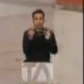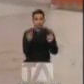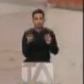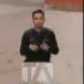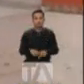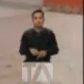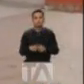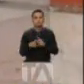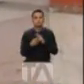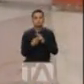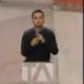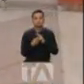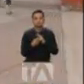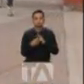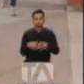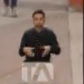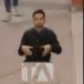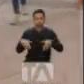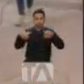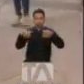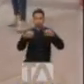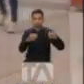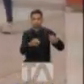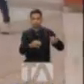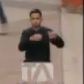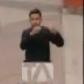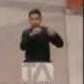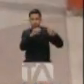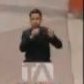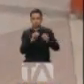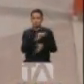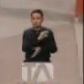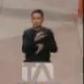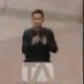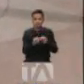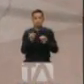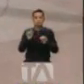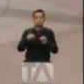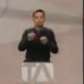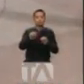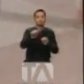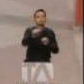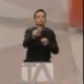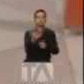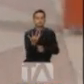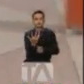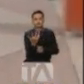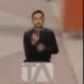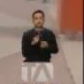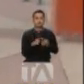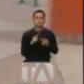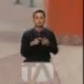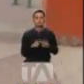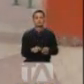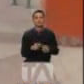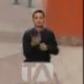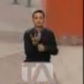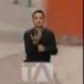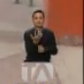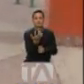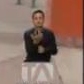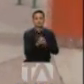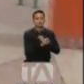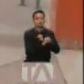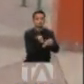montamos unas cabinas en todas las estaciones. Tenemos 5 cabinas y 15 promotores.